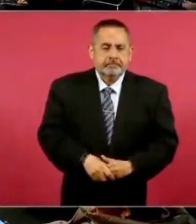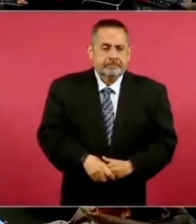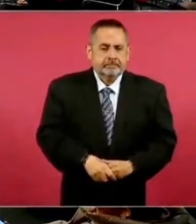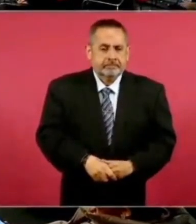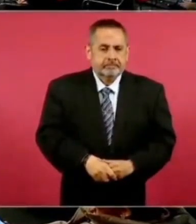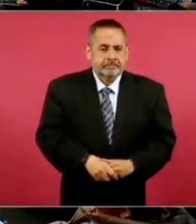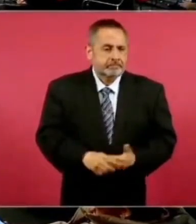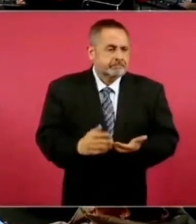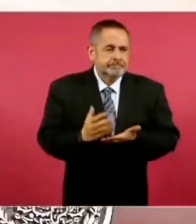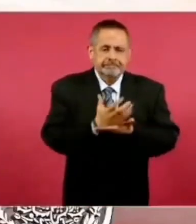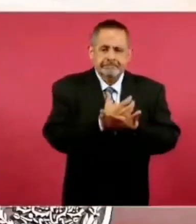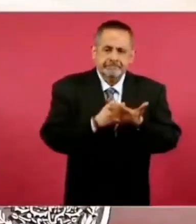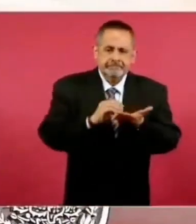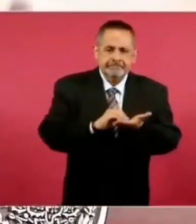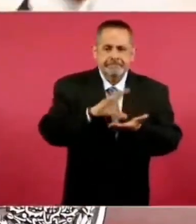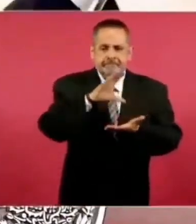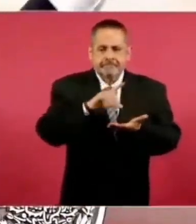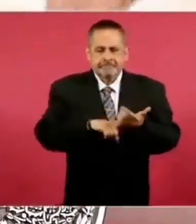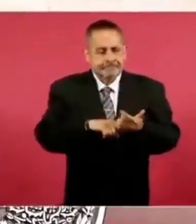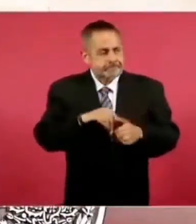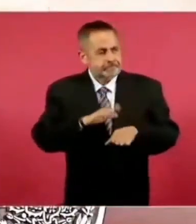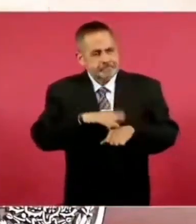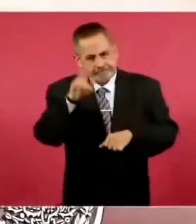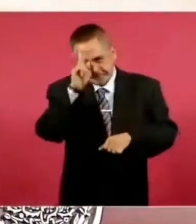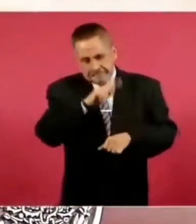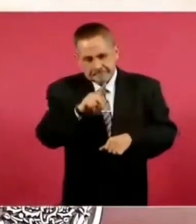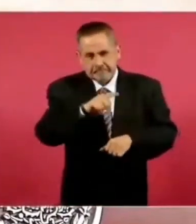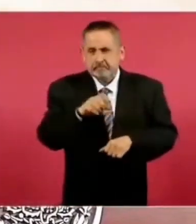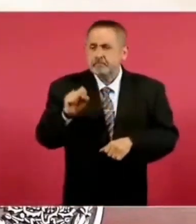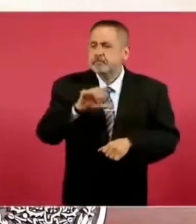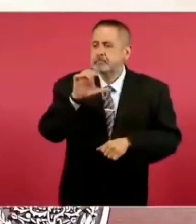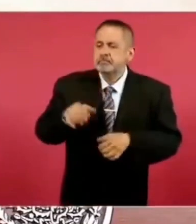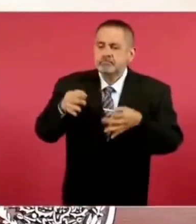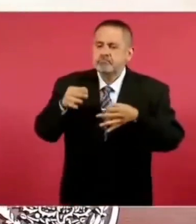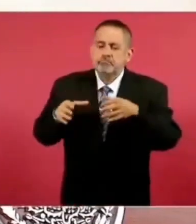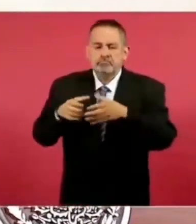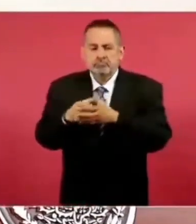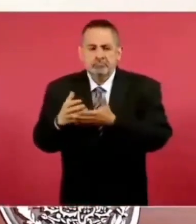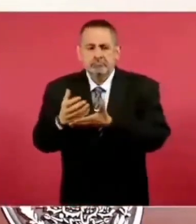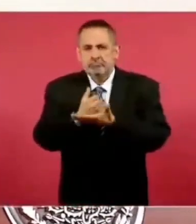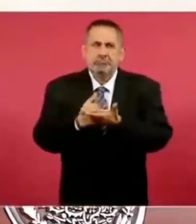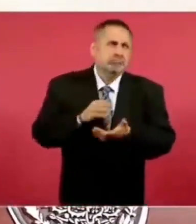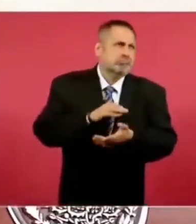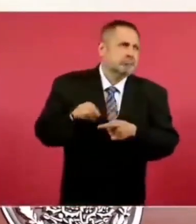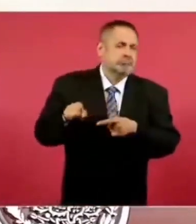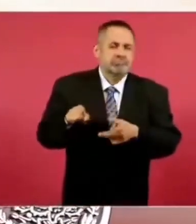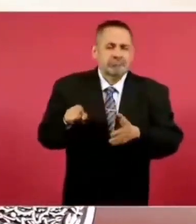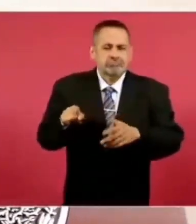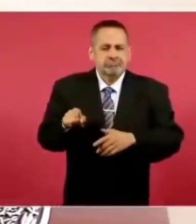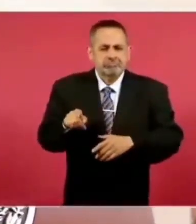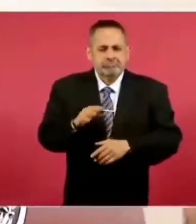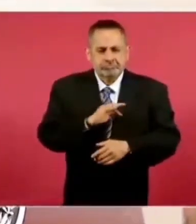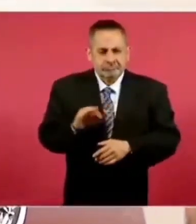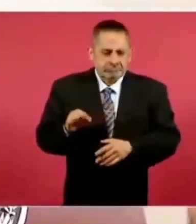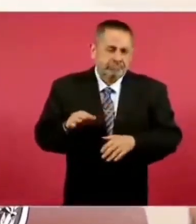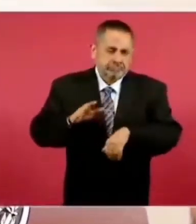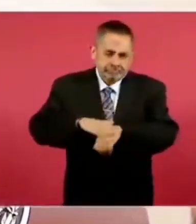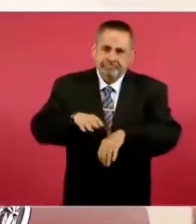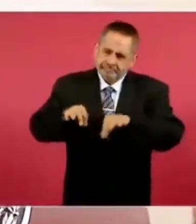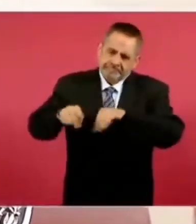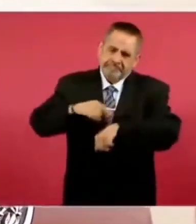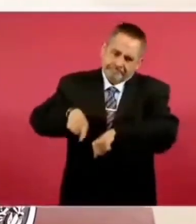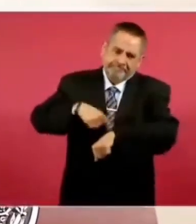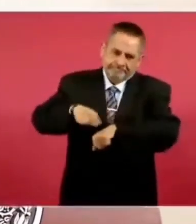Gana más que el ministro de la Corte, porque el ministro de la Corte, pues, por lo menos, debe de trabajar más tiempo,